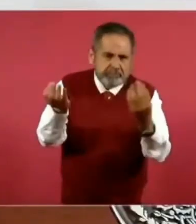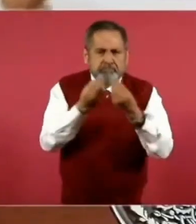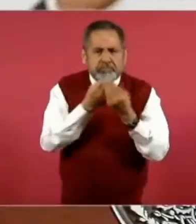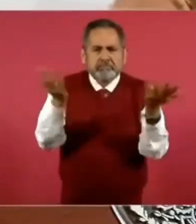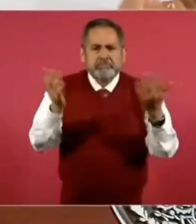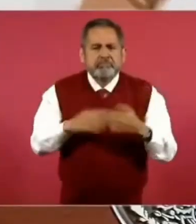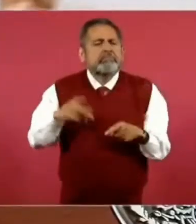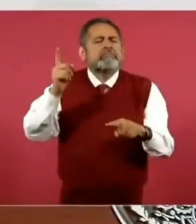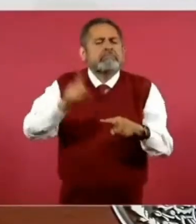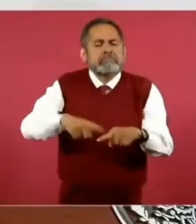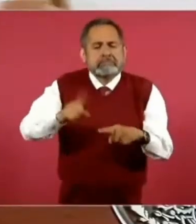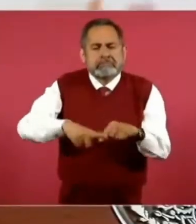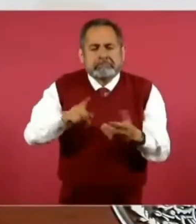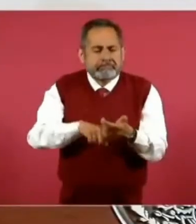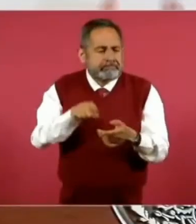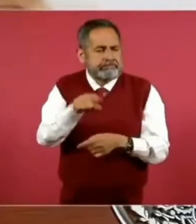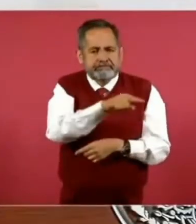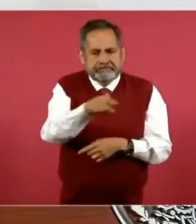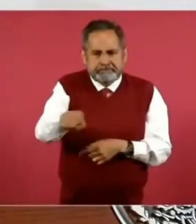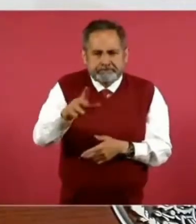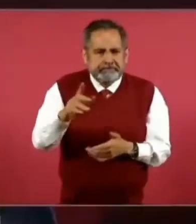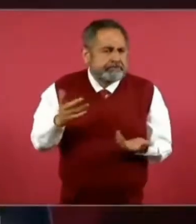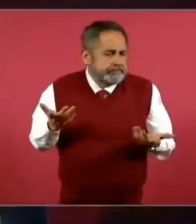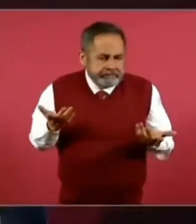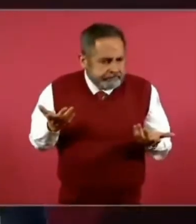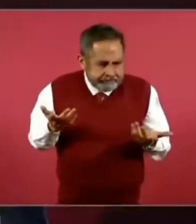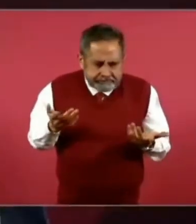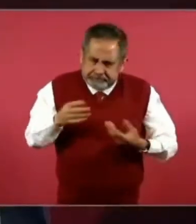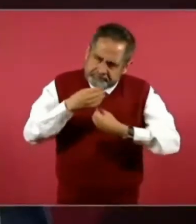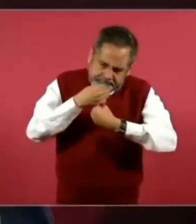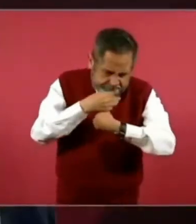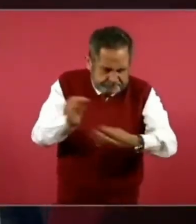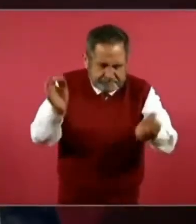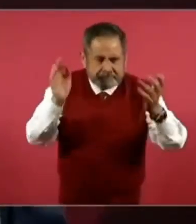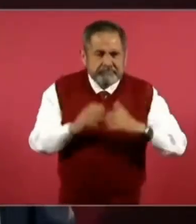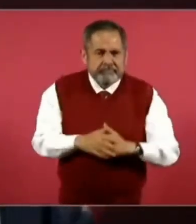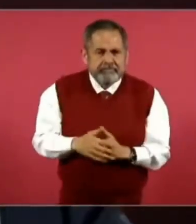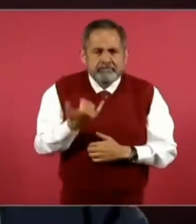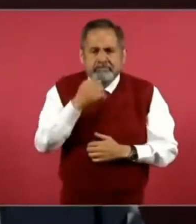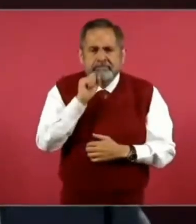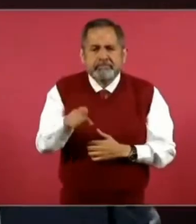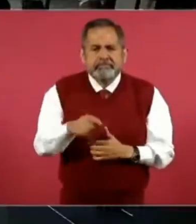¿quién tenía ese acuerdo? Además,